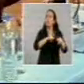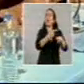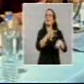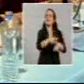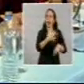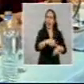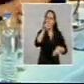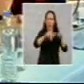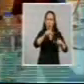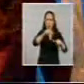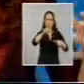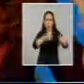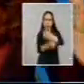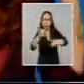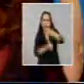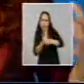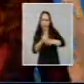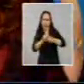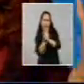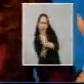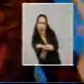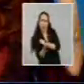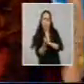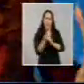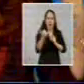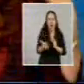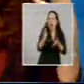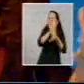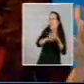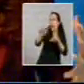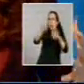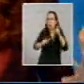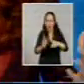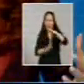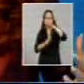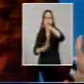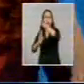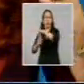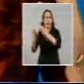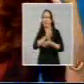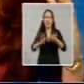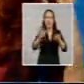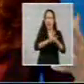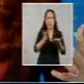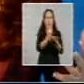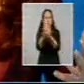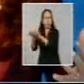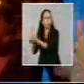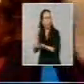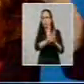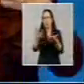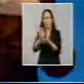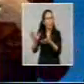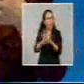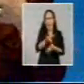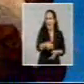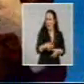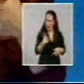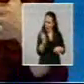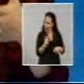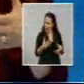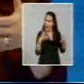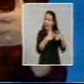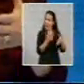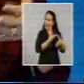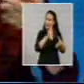recambio, renovación, formación de cuadros, de nuevos dirigentes. Nuestro movimiento, no solamente el Frente